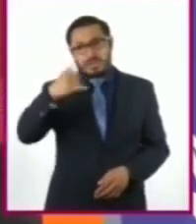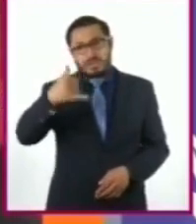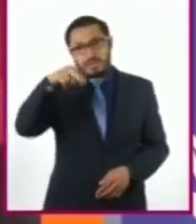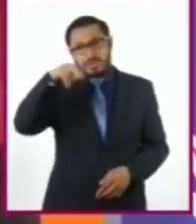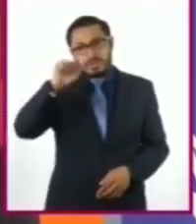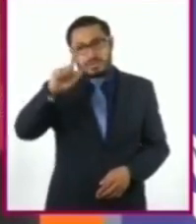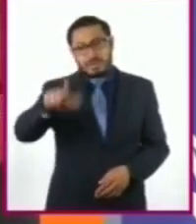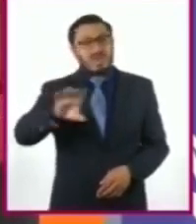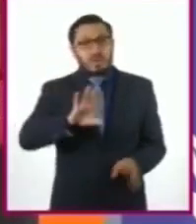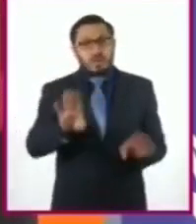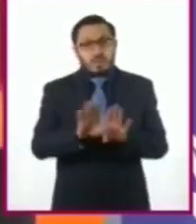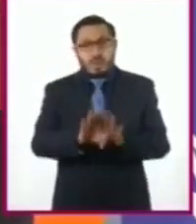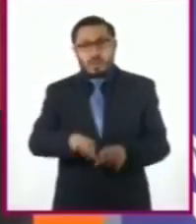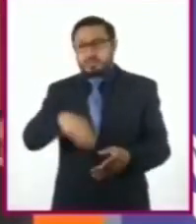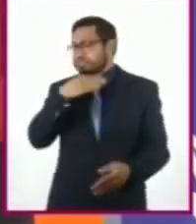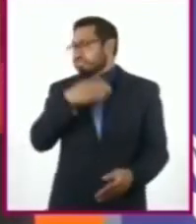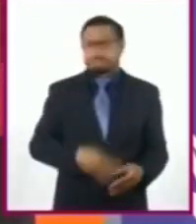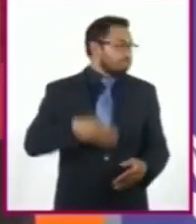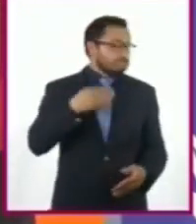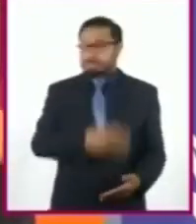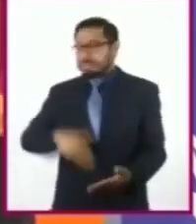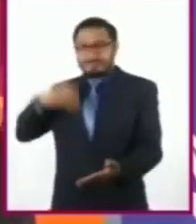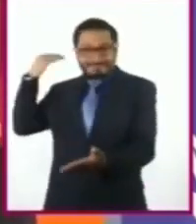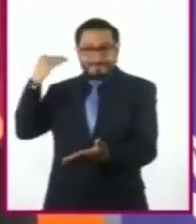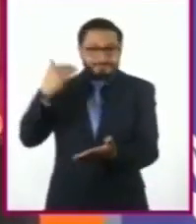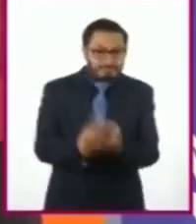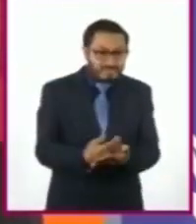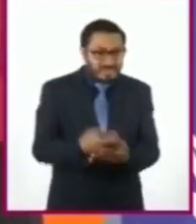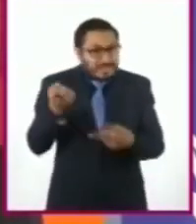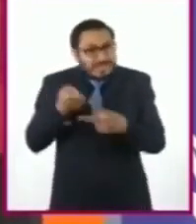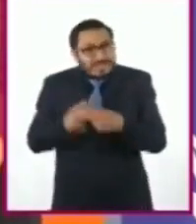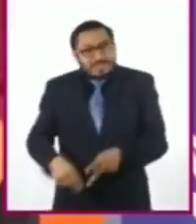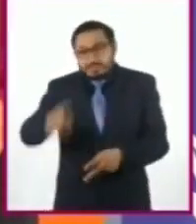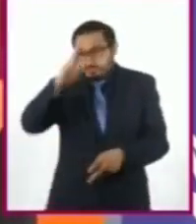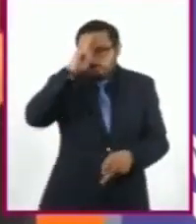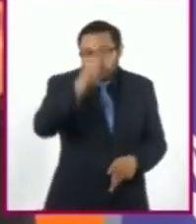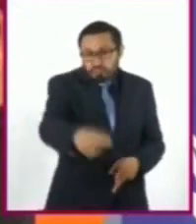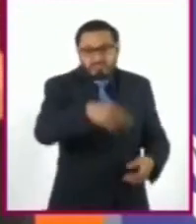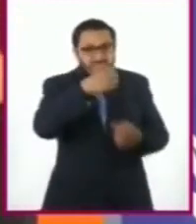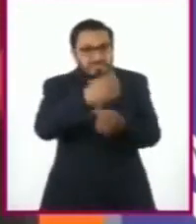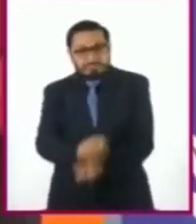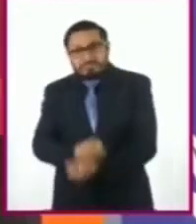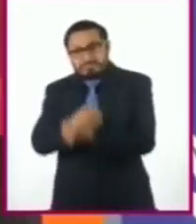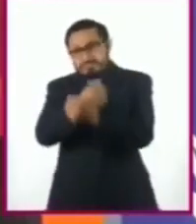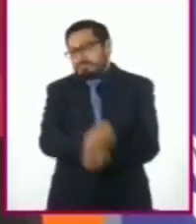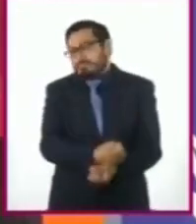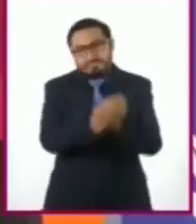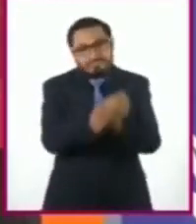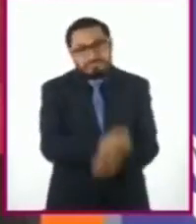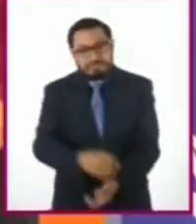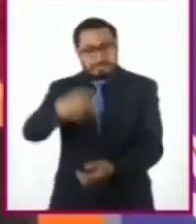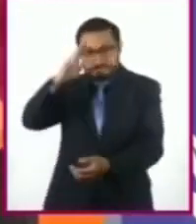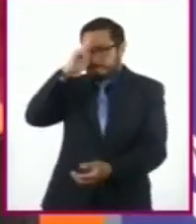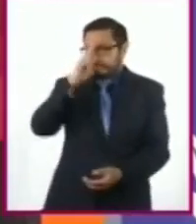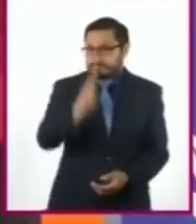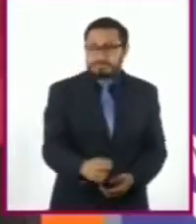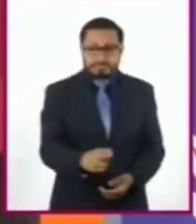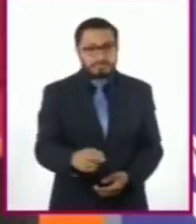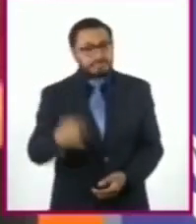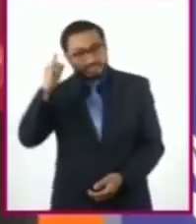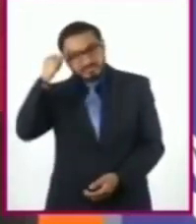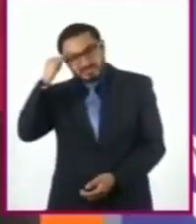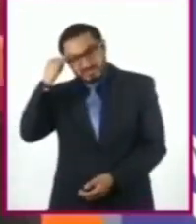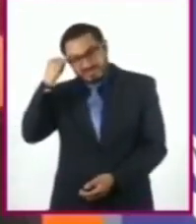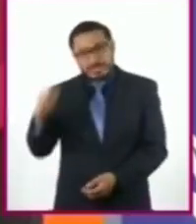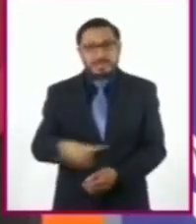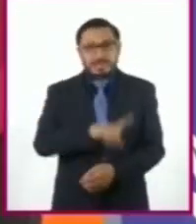las injusticias, inicialmente prohibió la explotación de la mano de obra indígena y aplicó